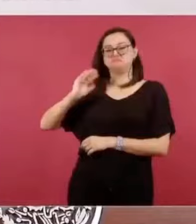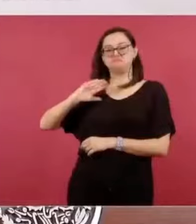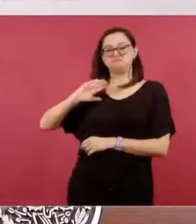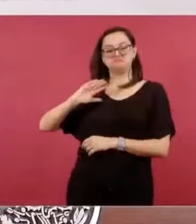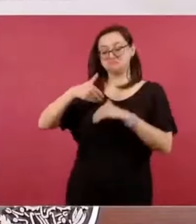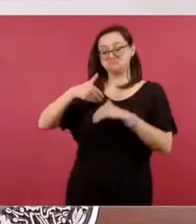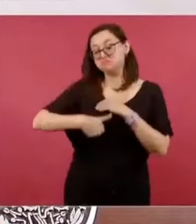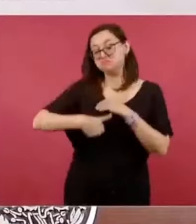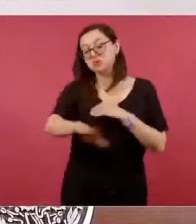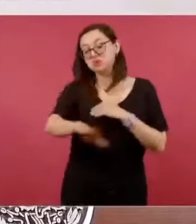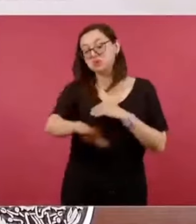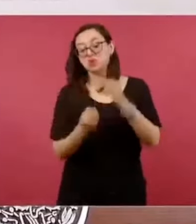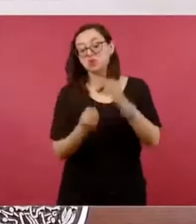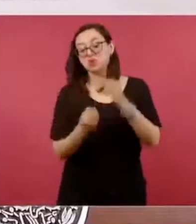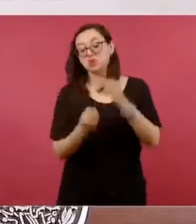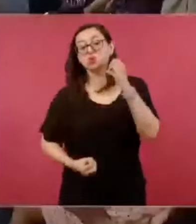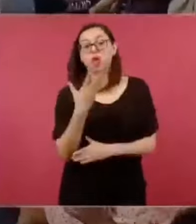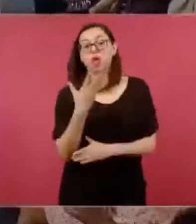preconcebidas,